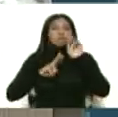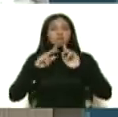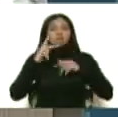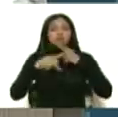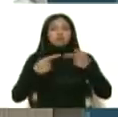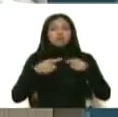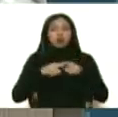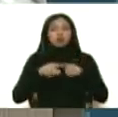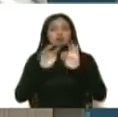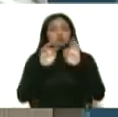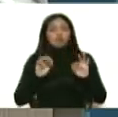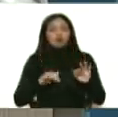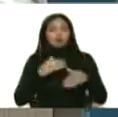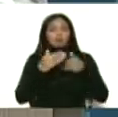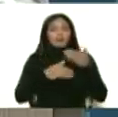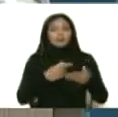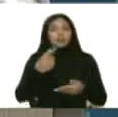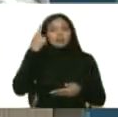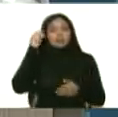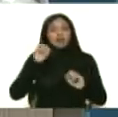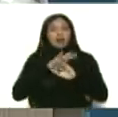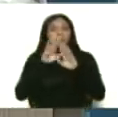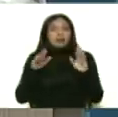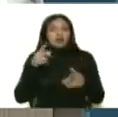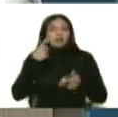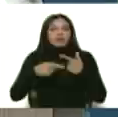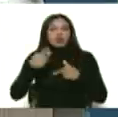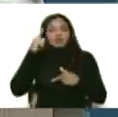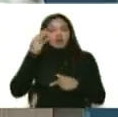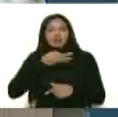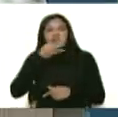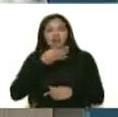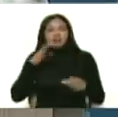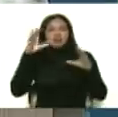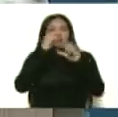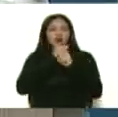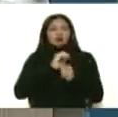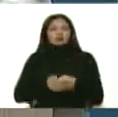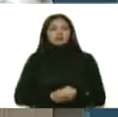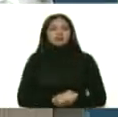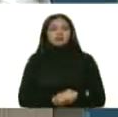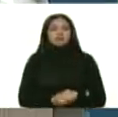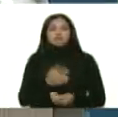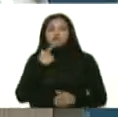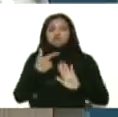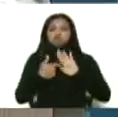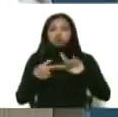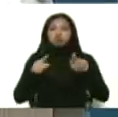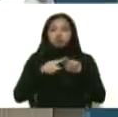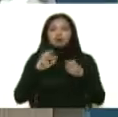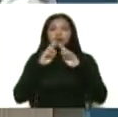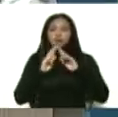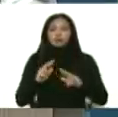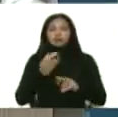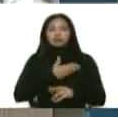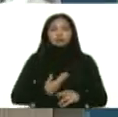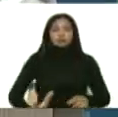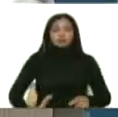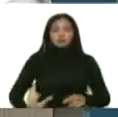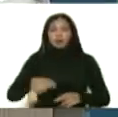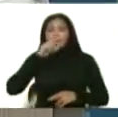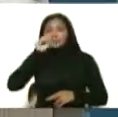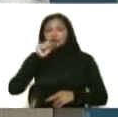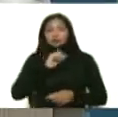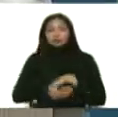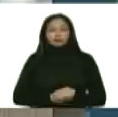la corrida de las pruebas del día, de la mañana, del mediodía, de la tarde y de la noche, inmediatamente le presenta los resultados al presidente de la República y